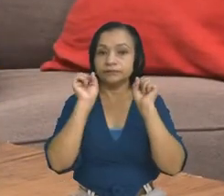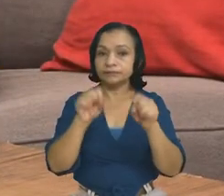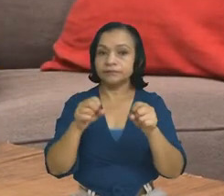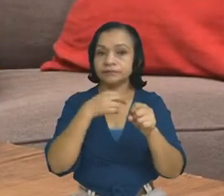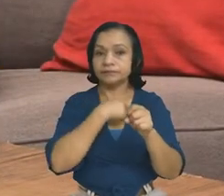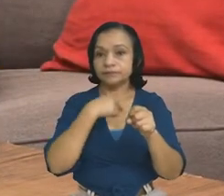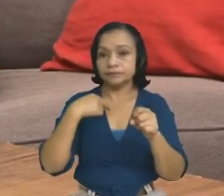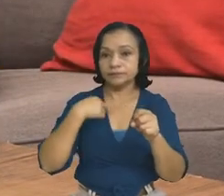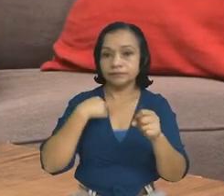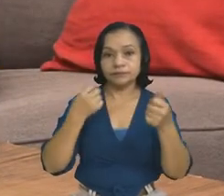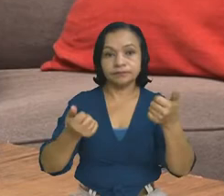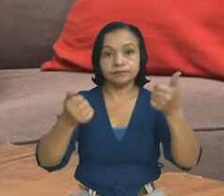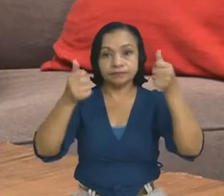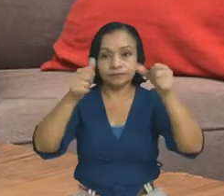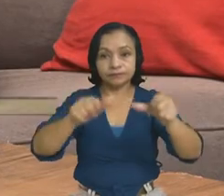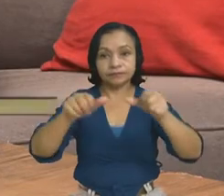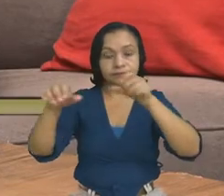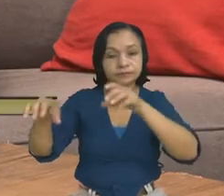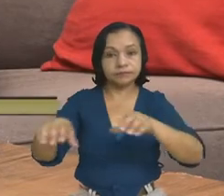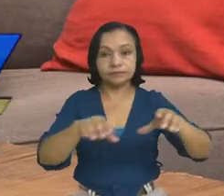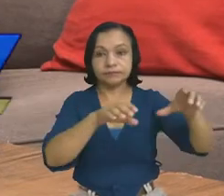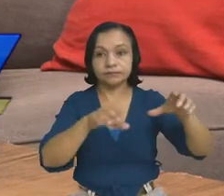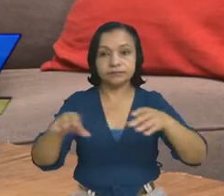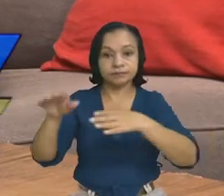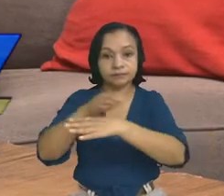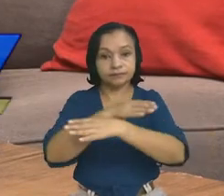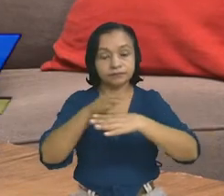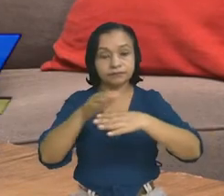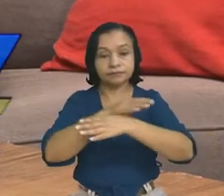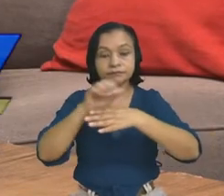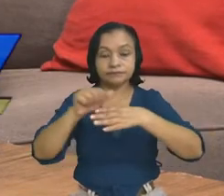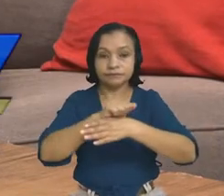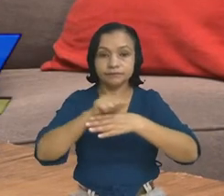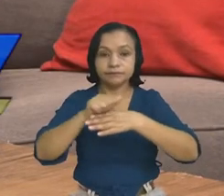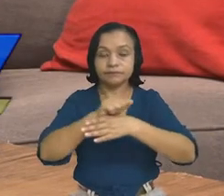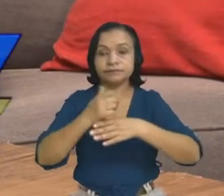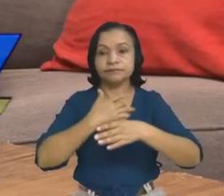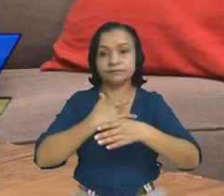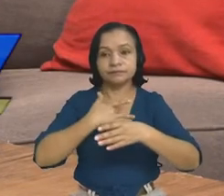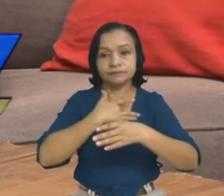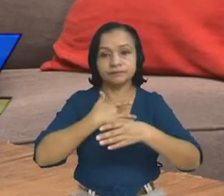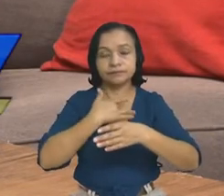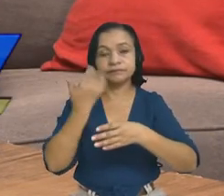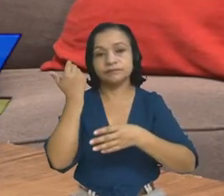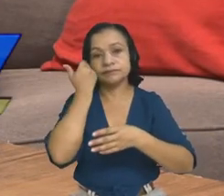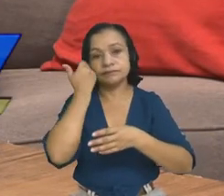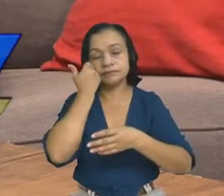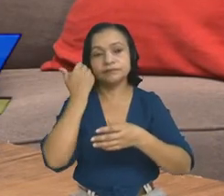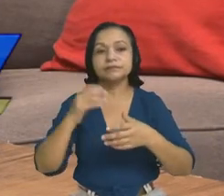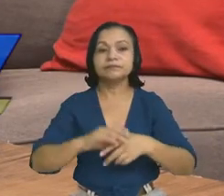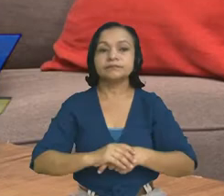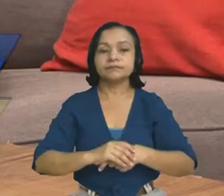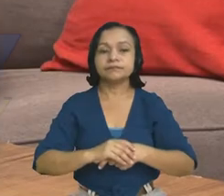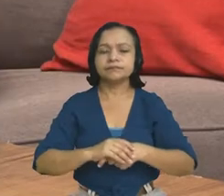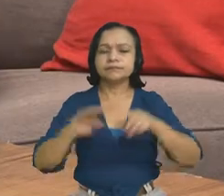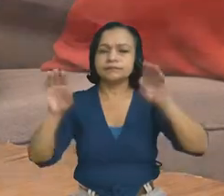realmente establecer esas acciones de rehabilitación que se requieren en algunas enfermedades. Compañera,